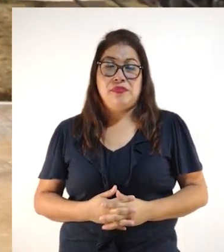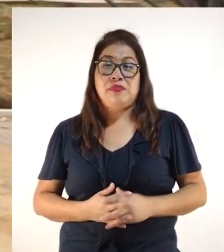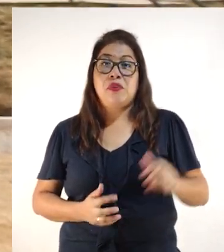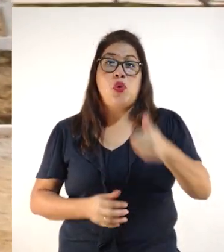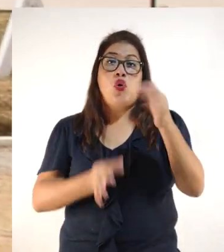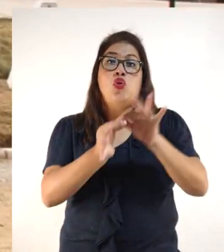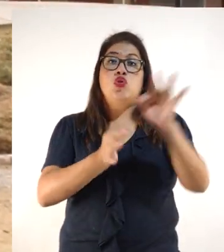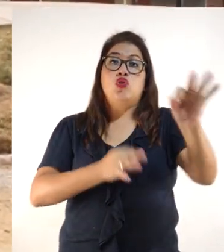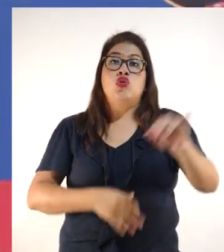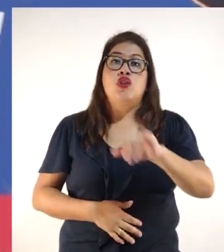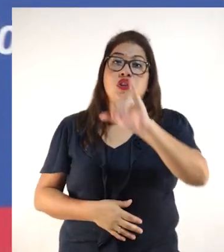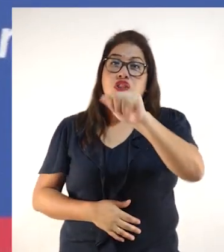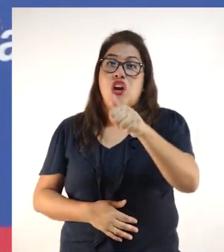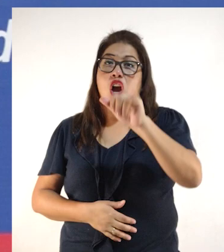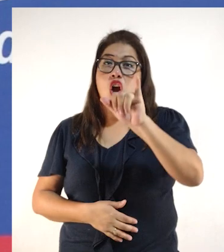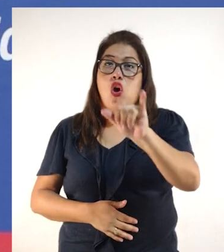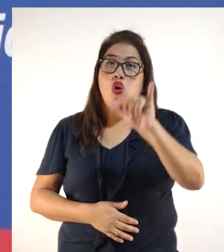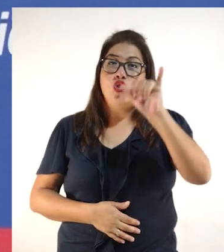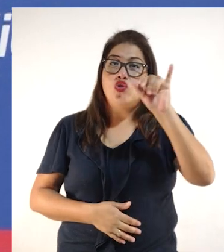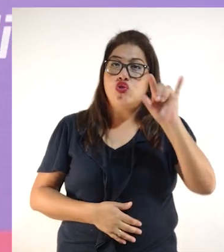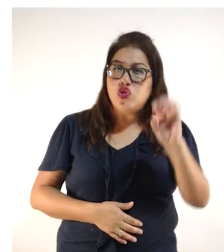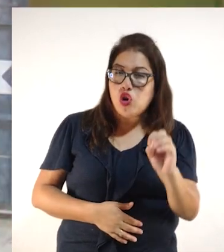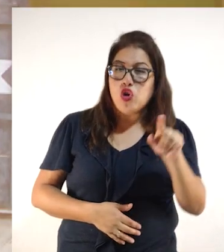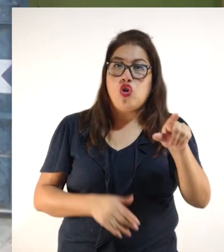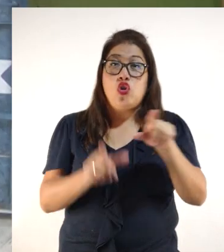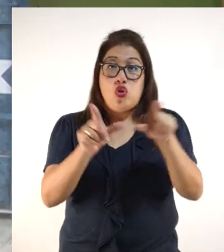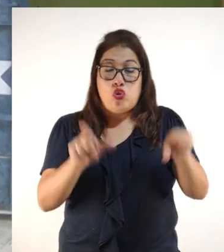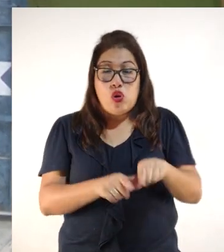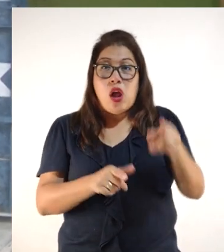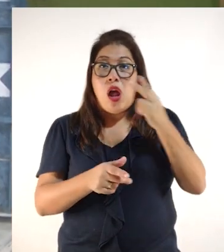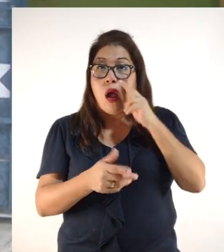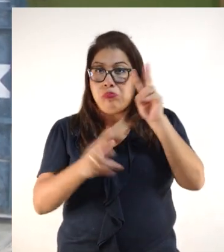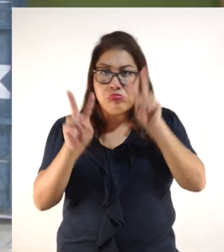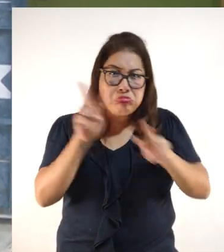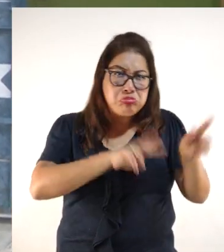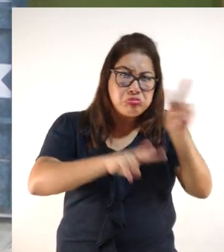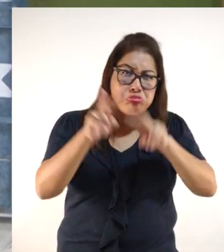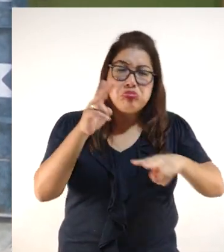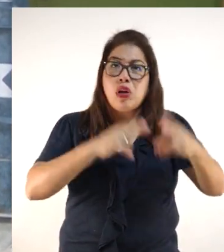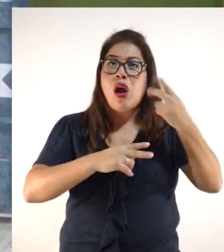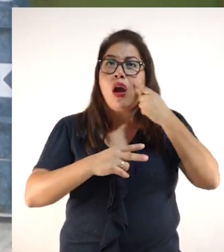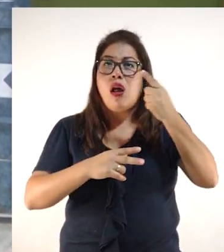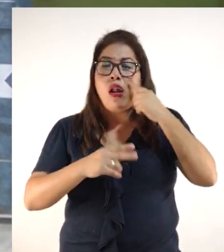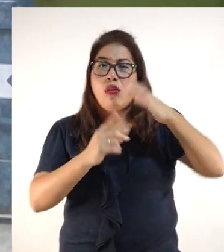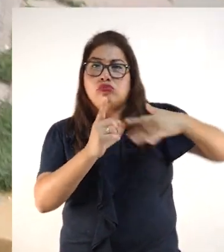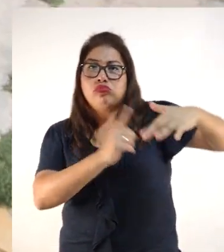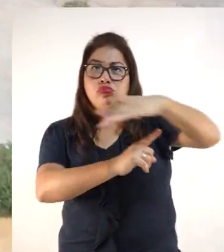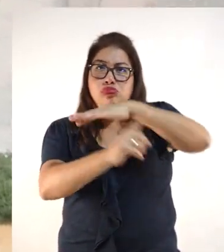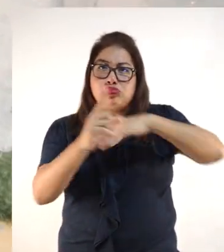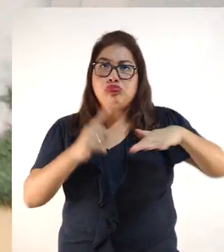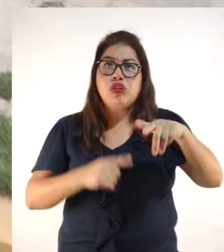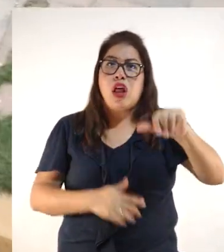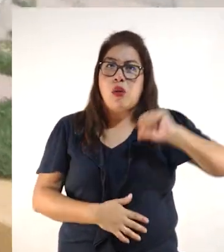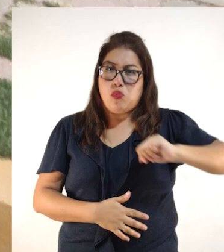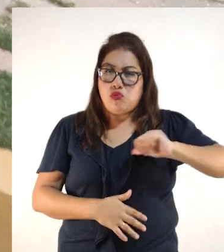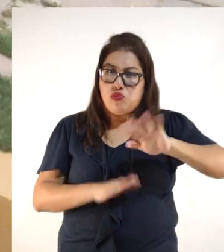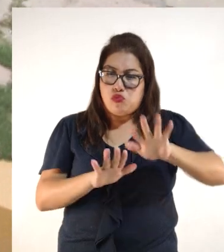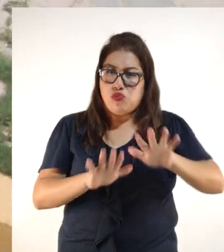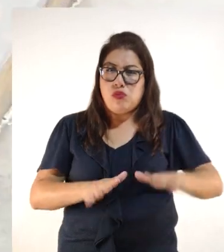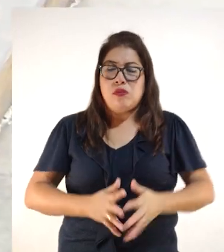Nos encontramos en la Municipalidad Distrital de Yauyos, donde se va a fiscalizar el entorno urbano de la sede municipal.